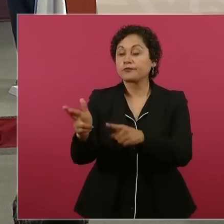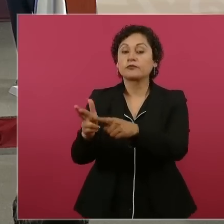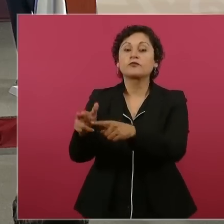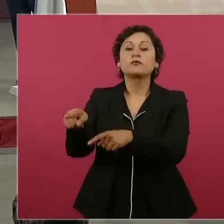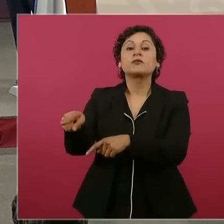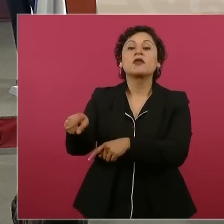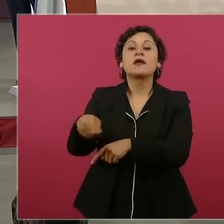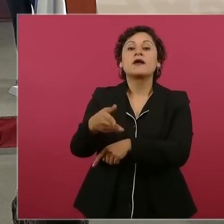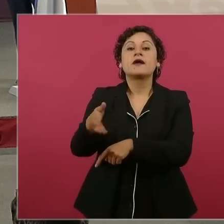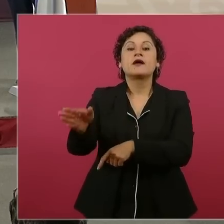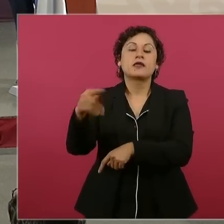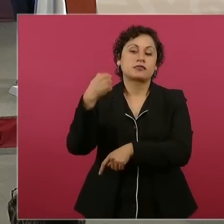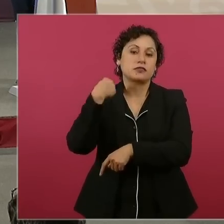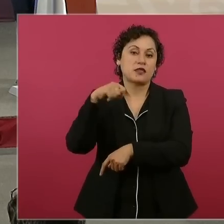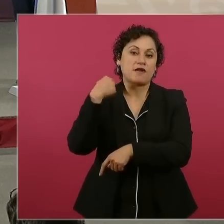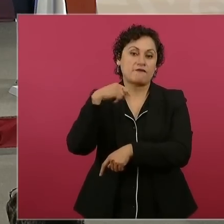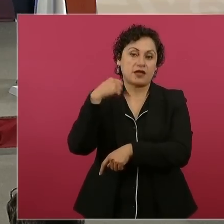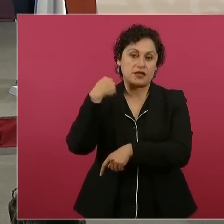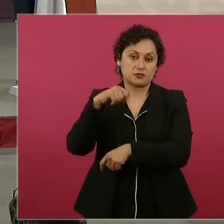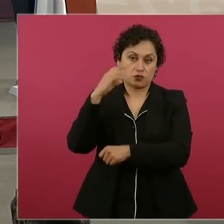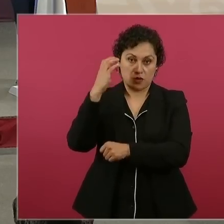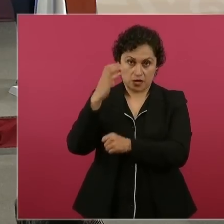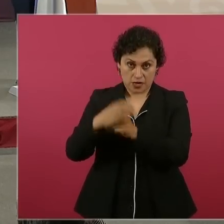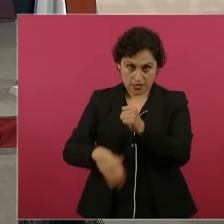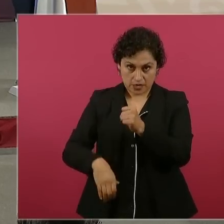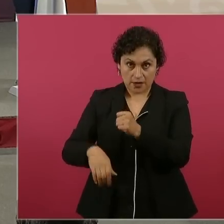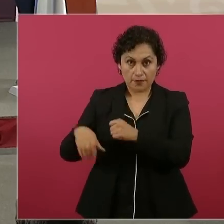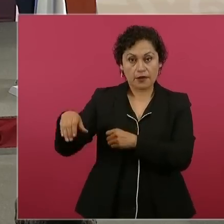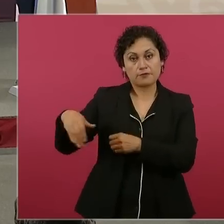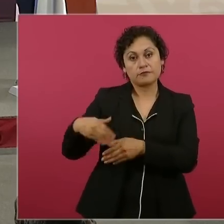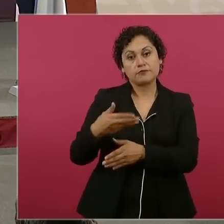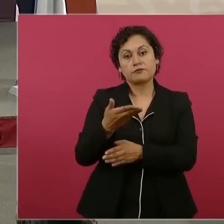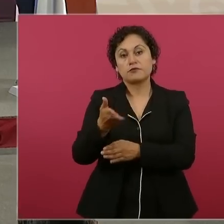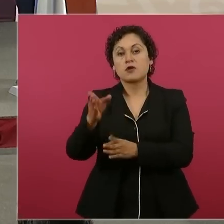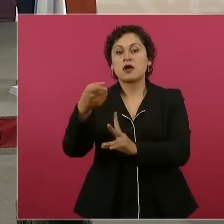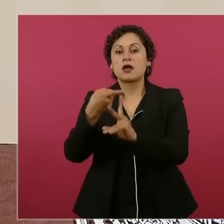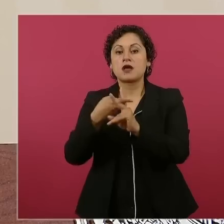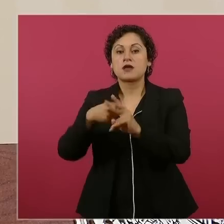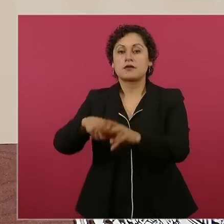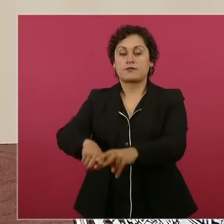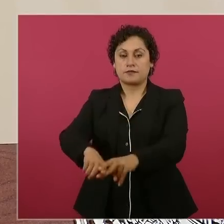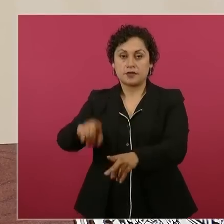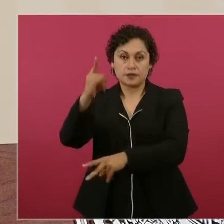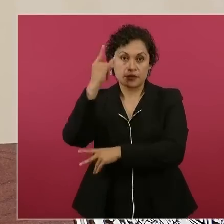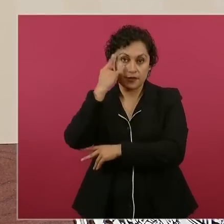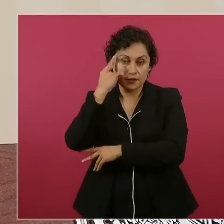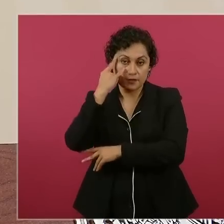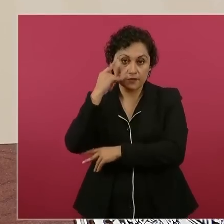saliendo de Tabasco, entrando al territorio de Campeche, está el río Candelaria,